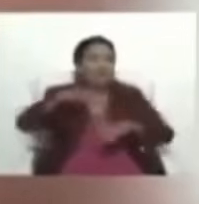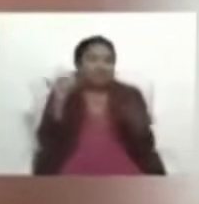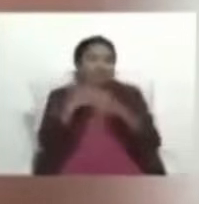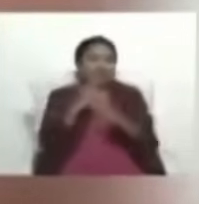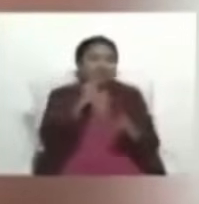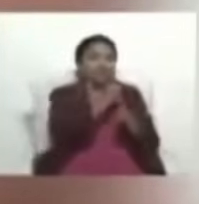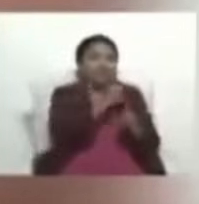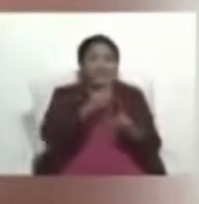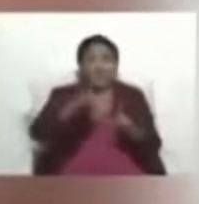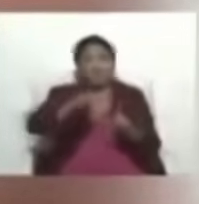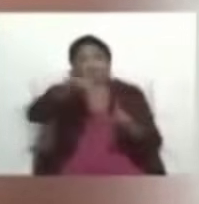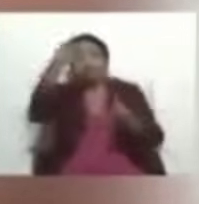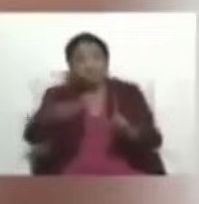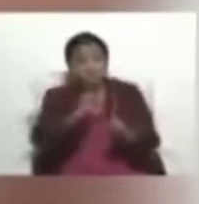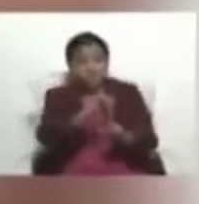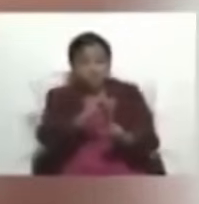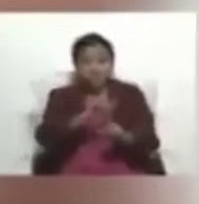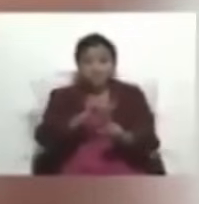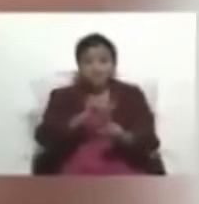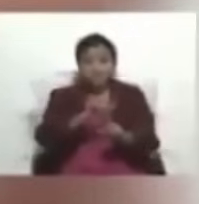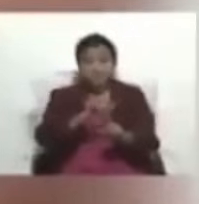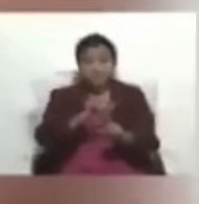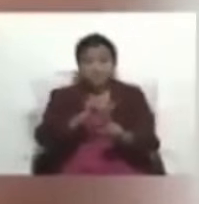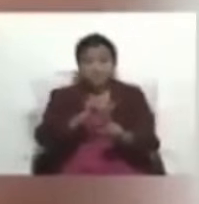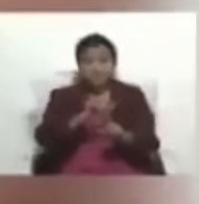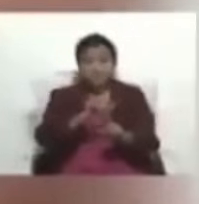dar las declaraciones pertinentes para la reapertura del caso.